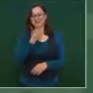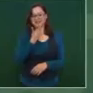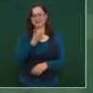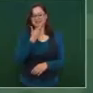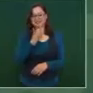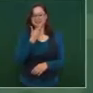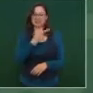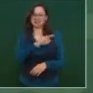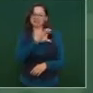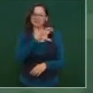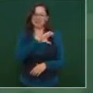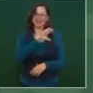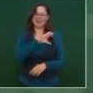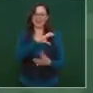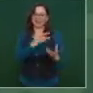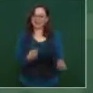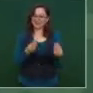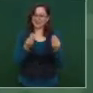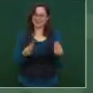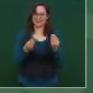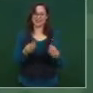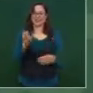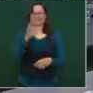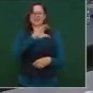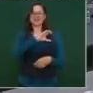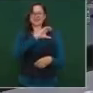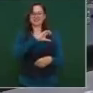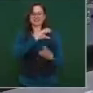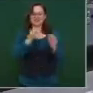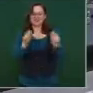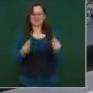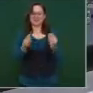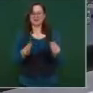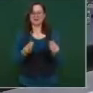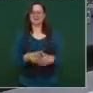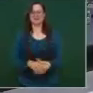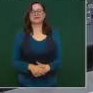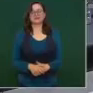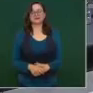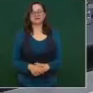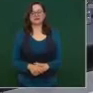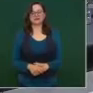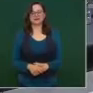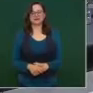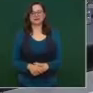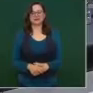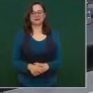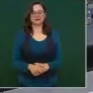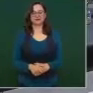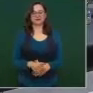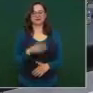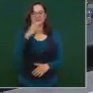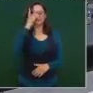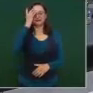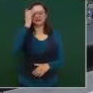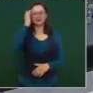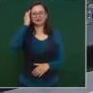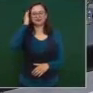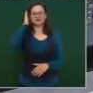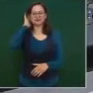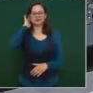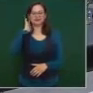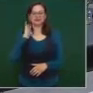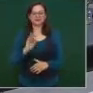Yo la quiero mucho, la quiero mucho a Claudia. Y Adán,